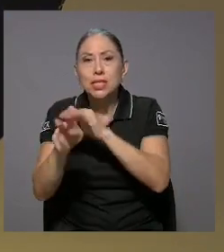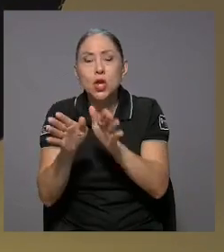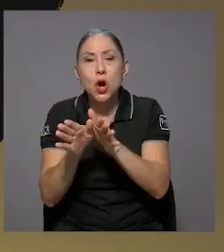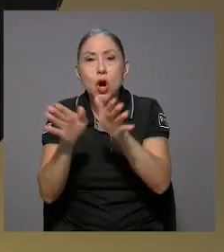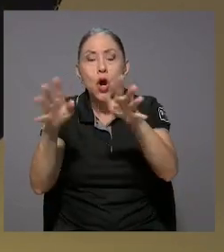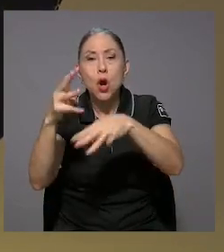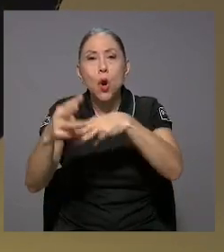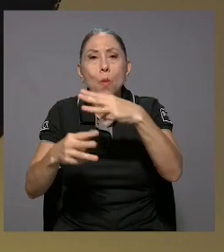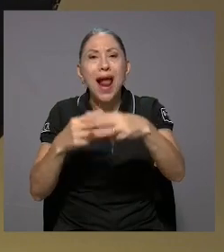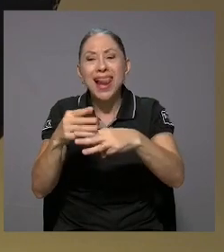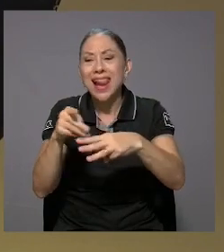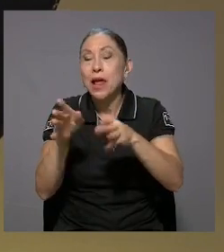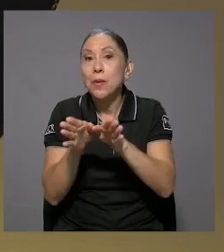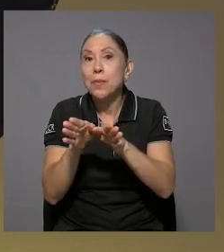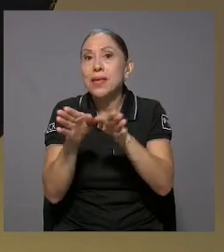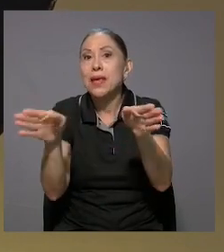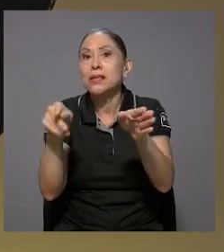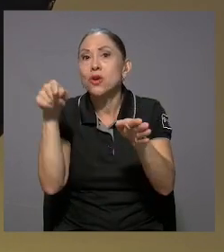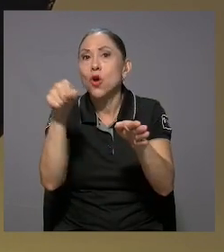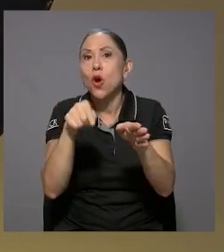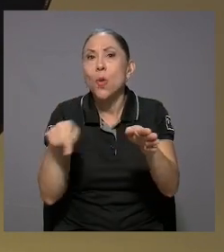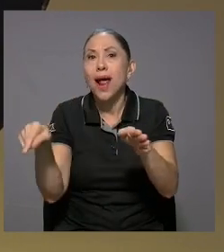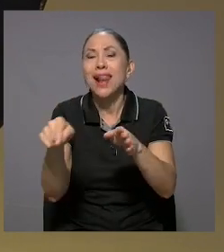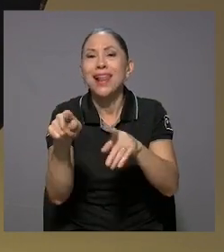global. Y entonces la visión global es el censo,